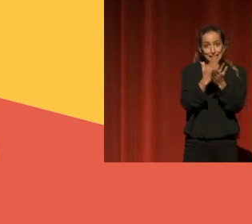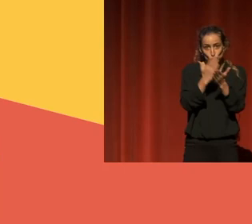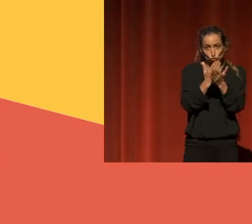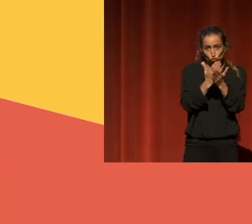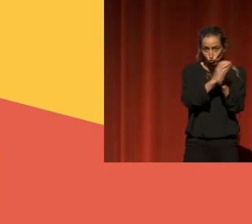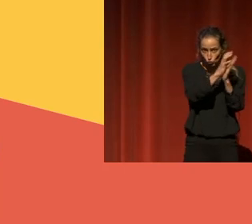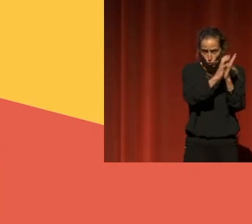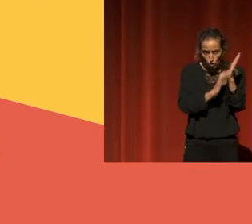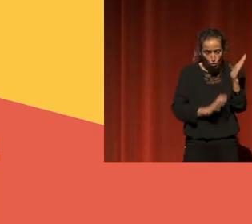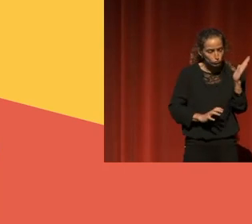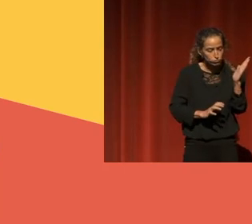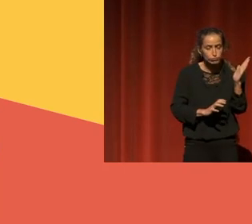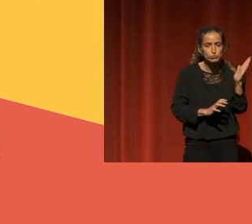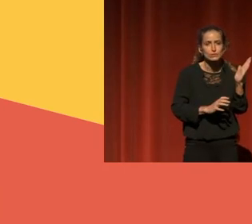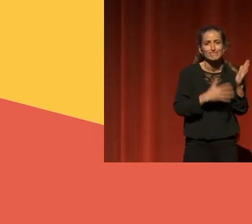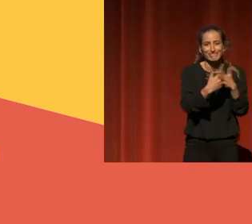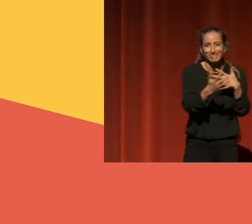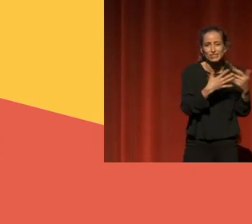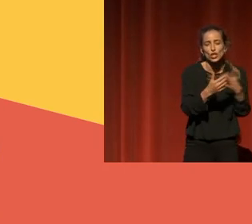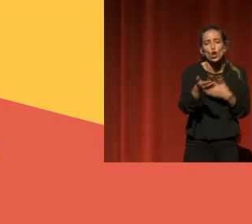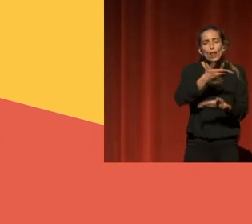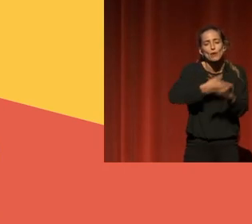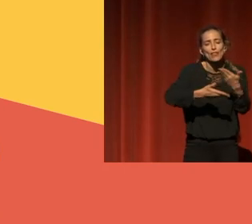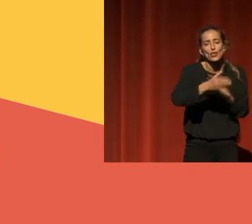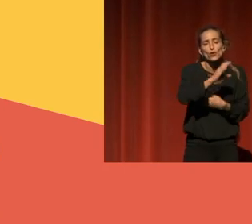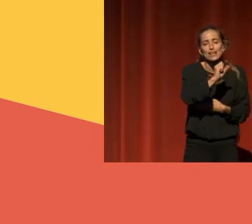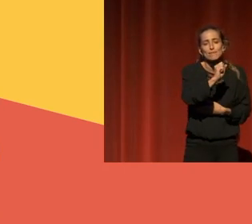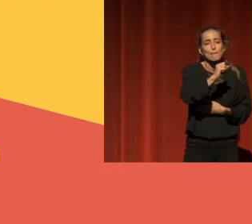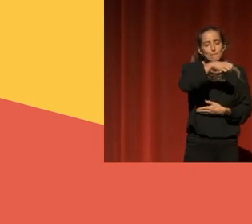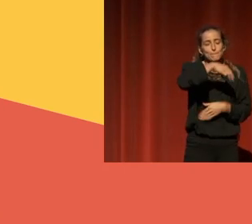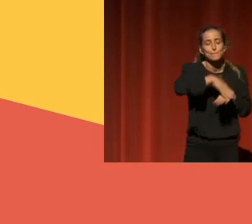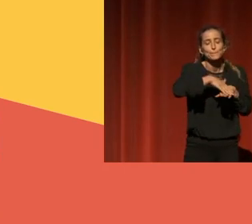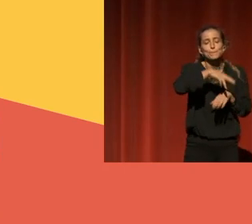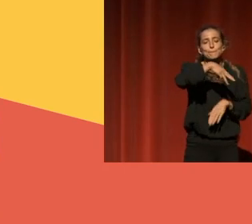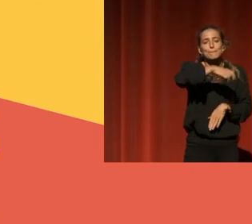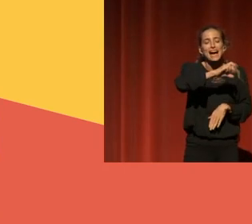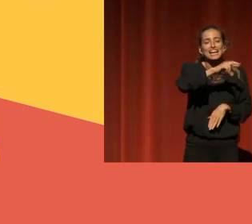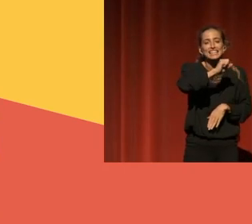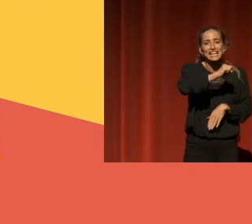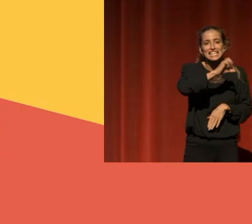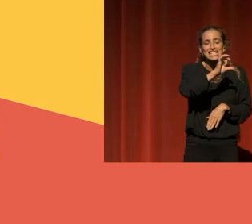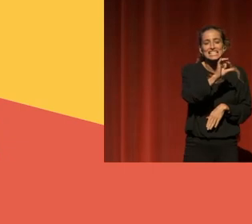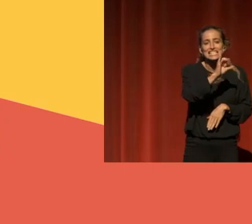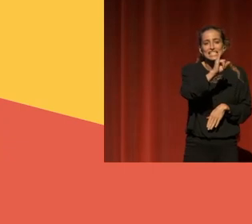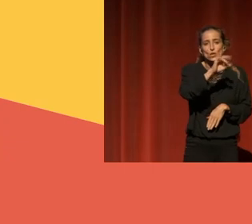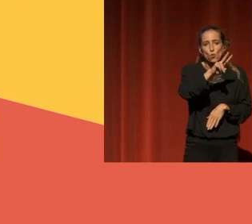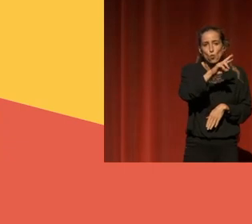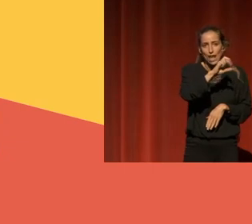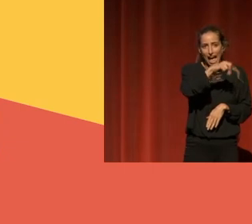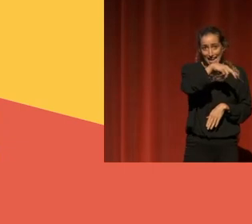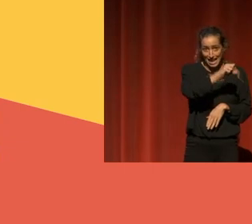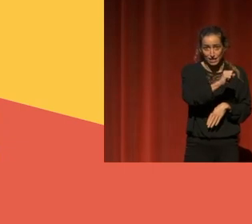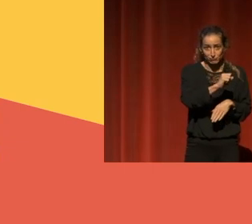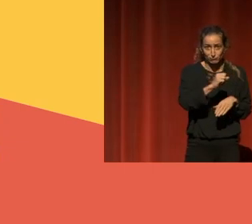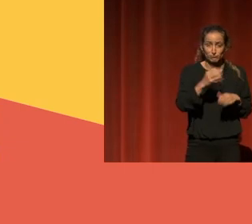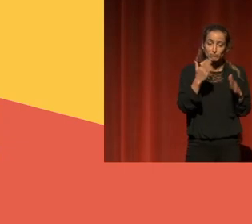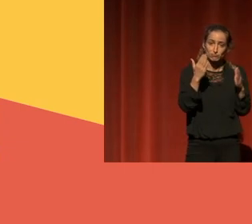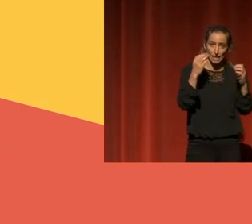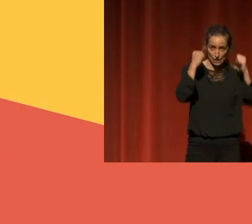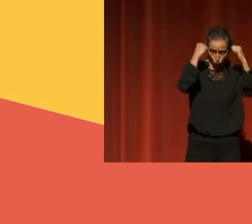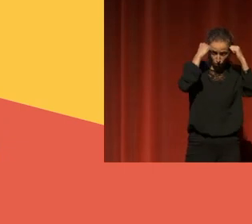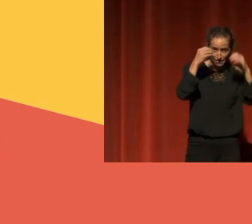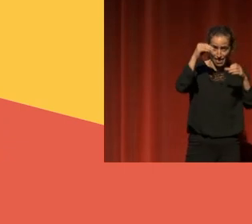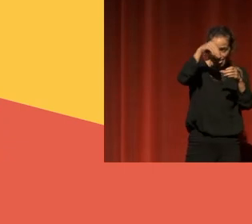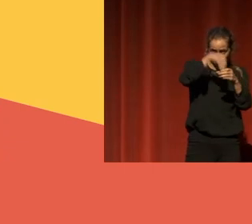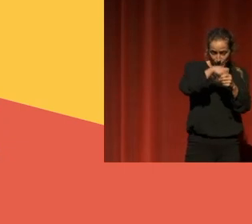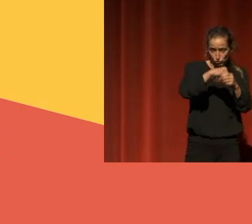colaboración con Marta siurana una estudiante de nuestro de nuestro